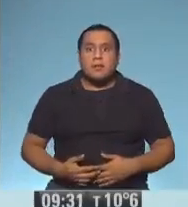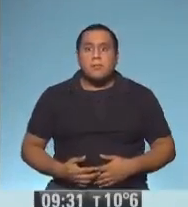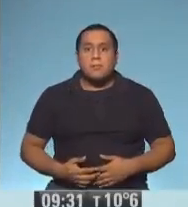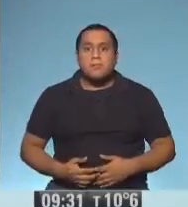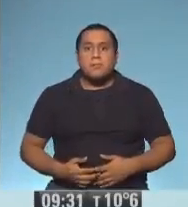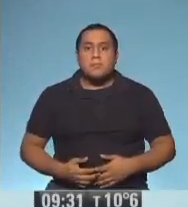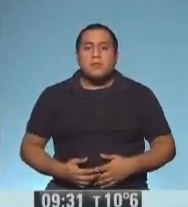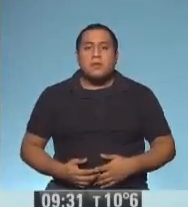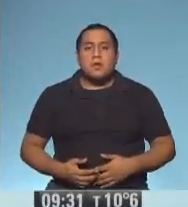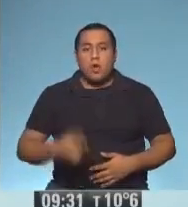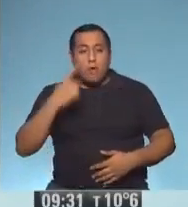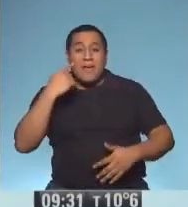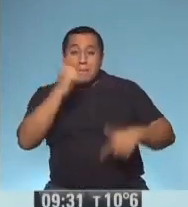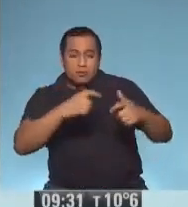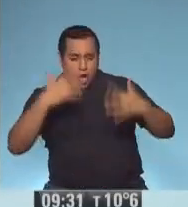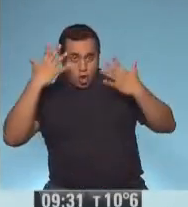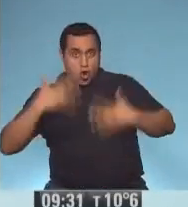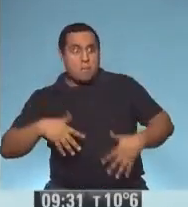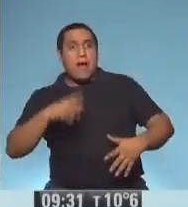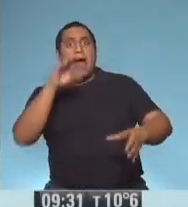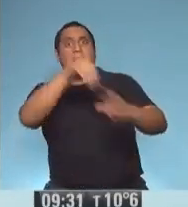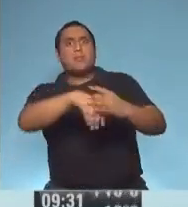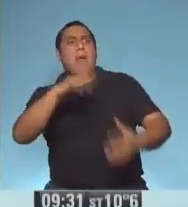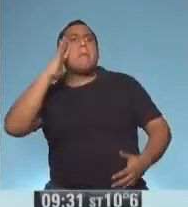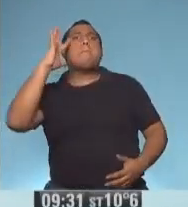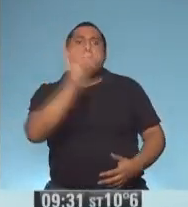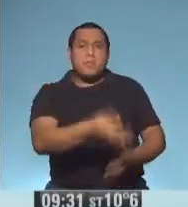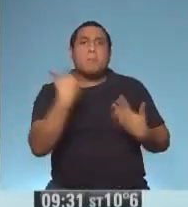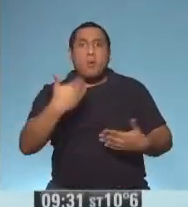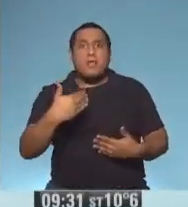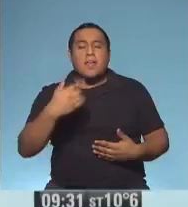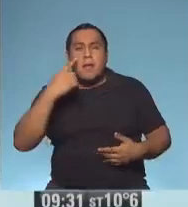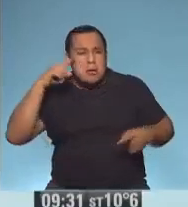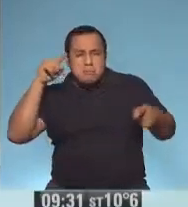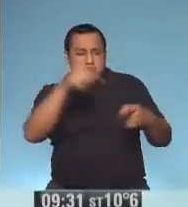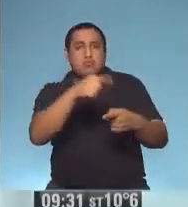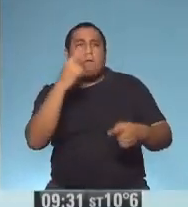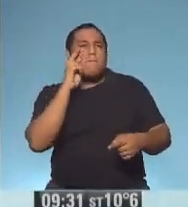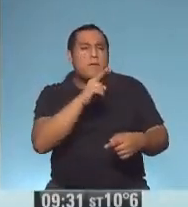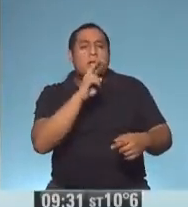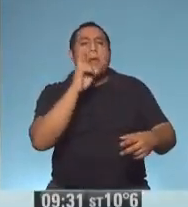ver a través de la ropa de las personas con su increíble visión de rayos X.